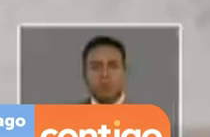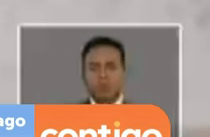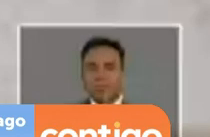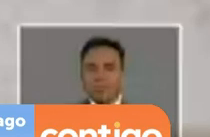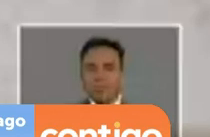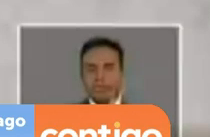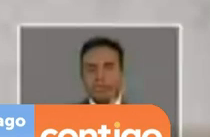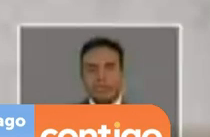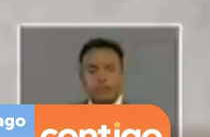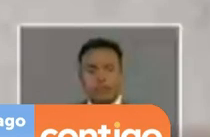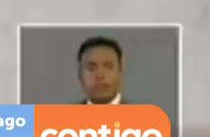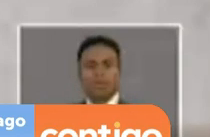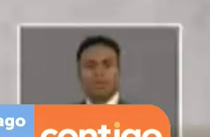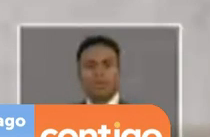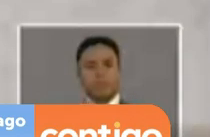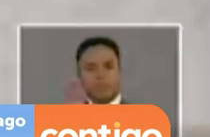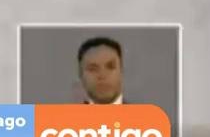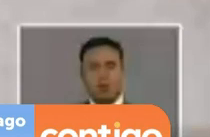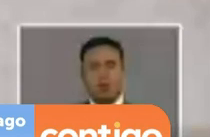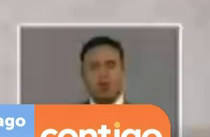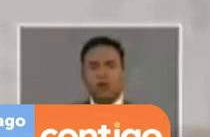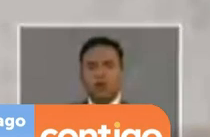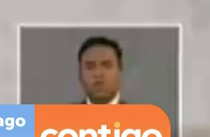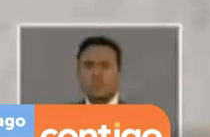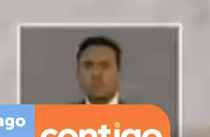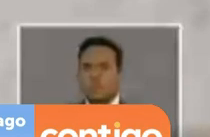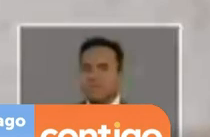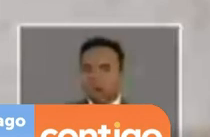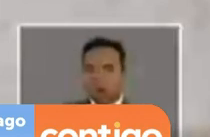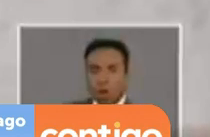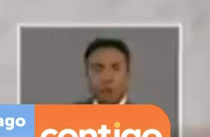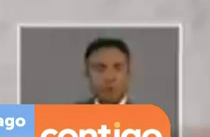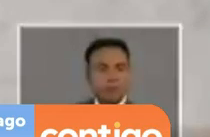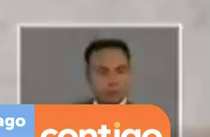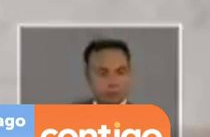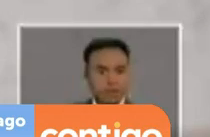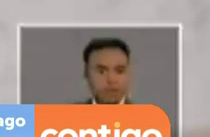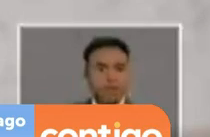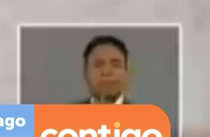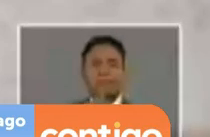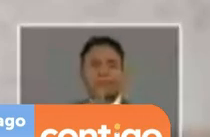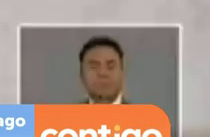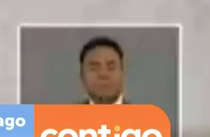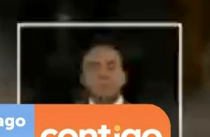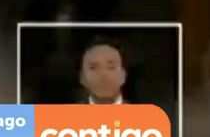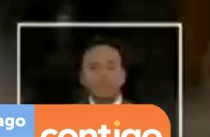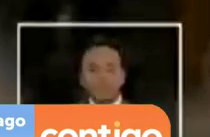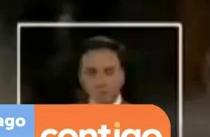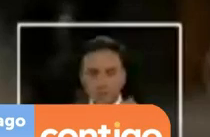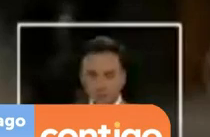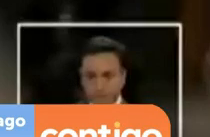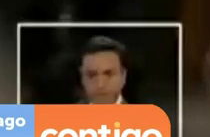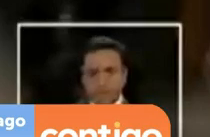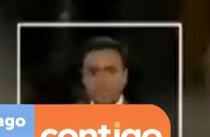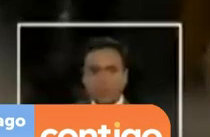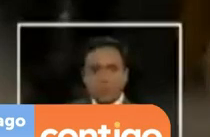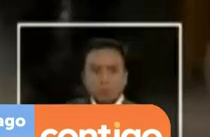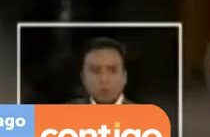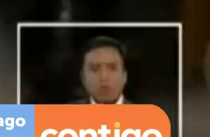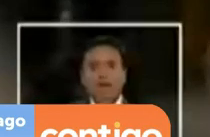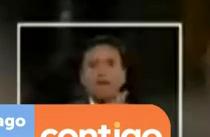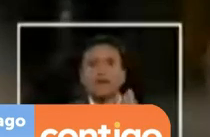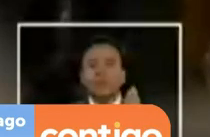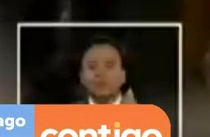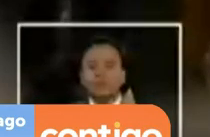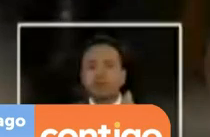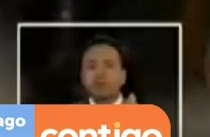ley que fortalezca la prevención de los conflictos de interés en las compras públicas, y presentaremos además proyectos de ley para dotarnos de una nueva